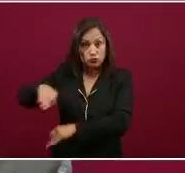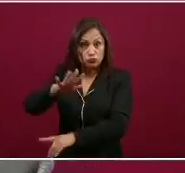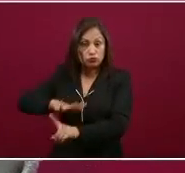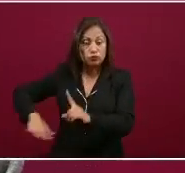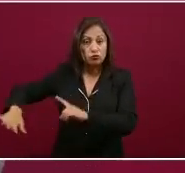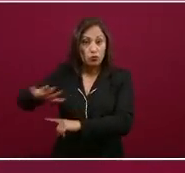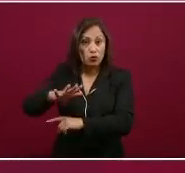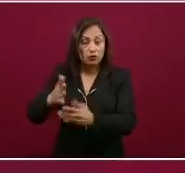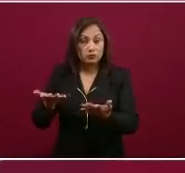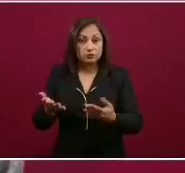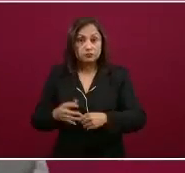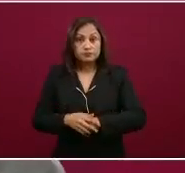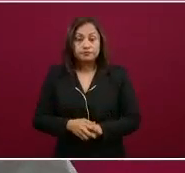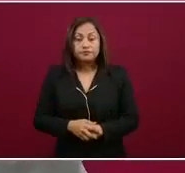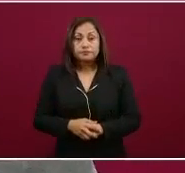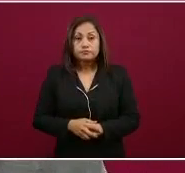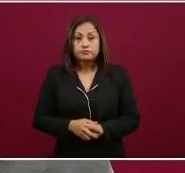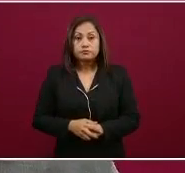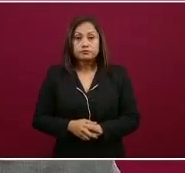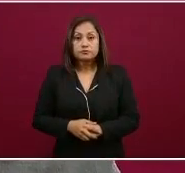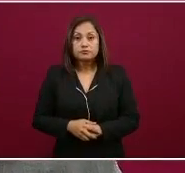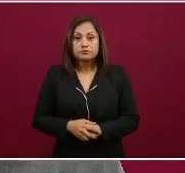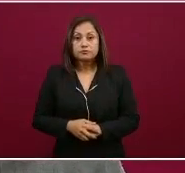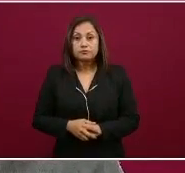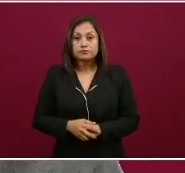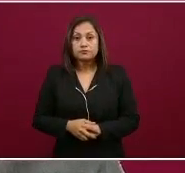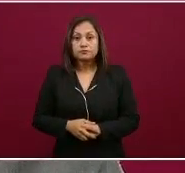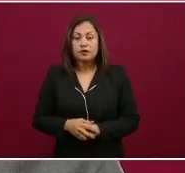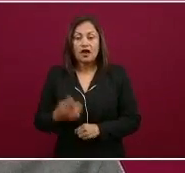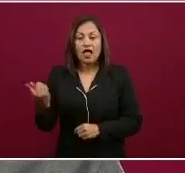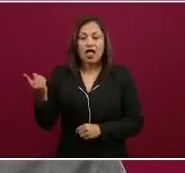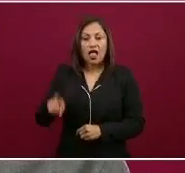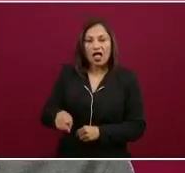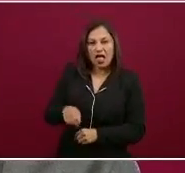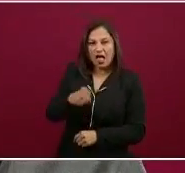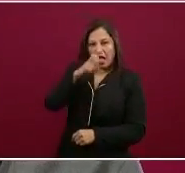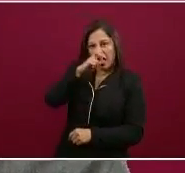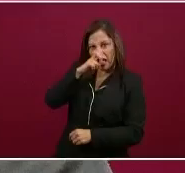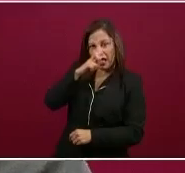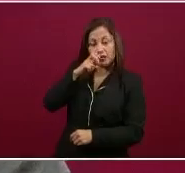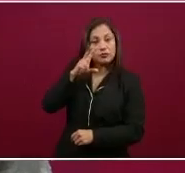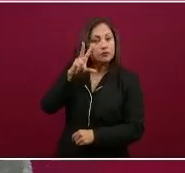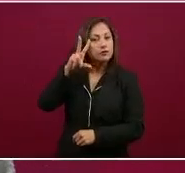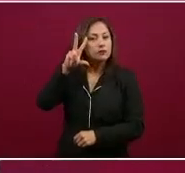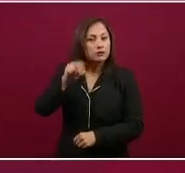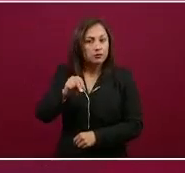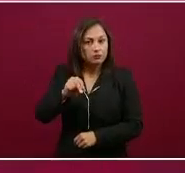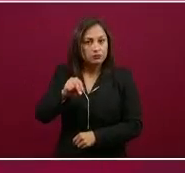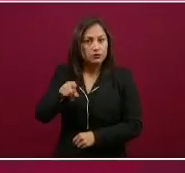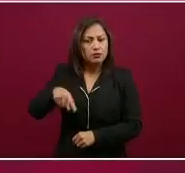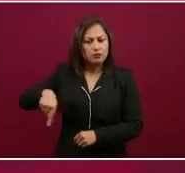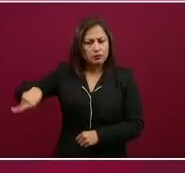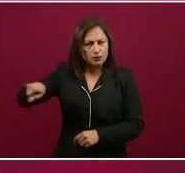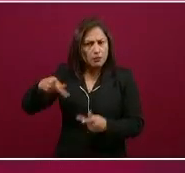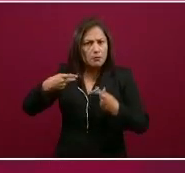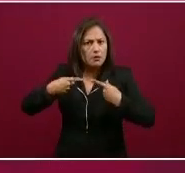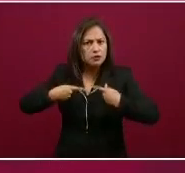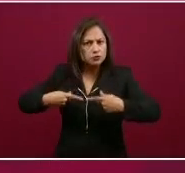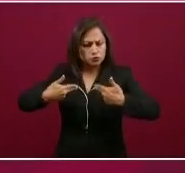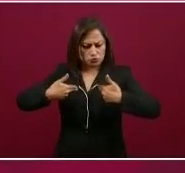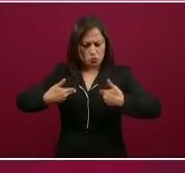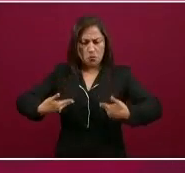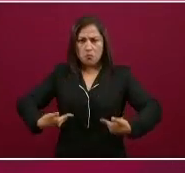Nada de autoritarismo, son seres humanos.